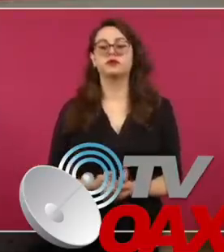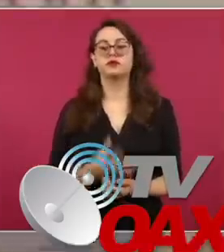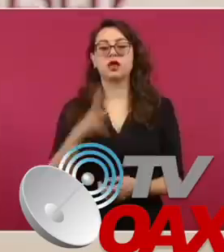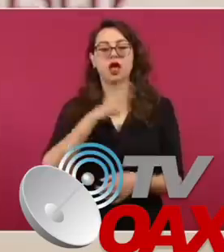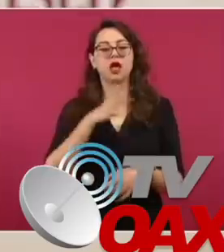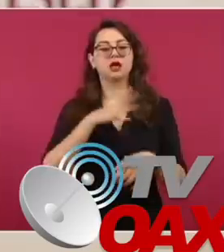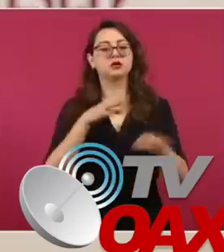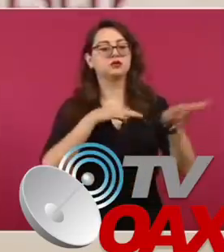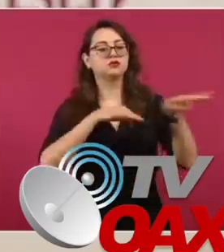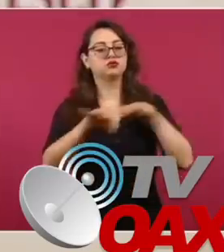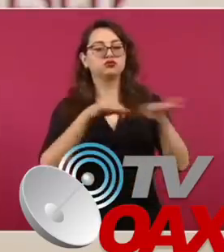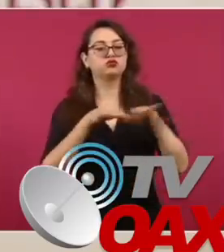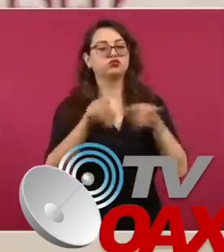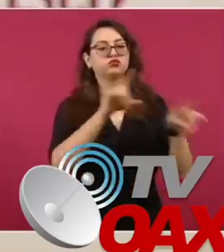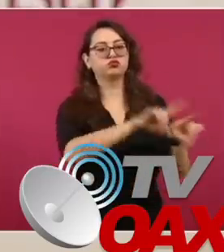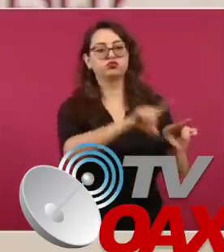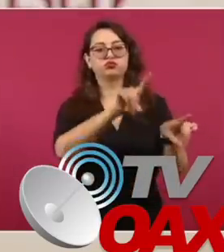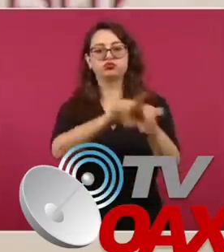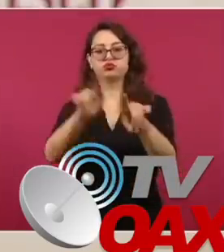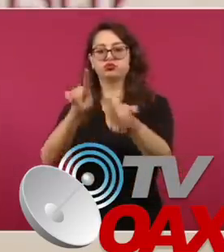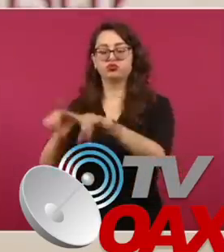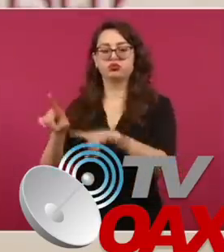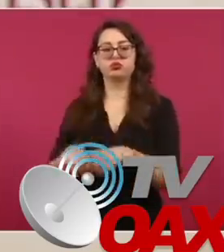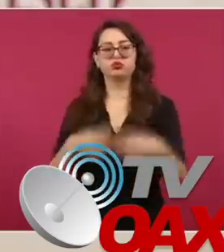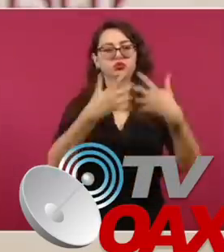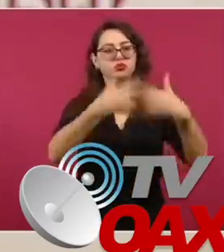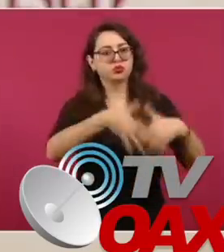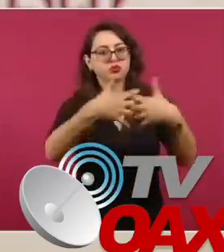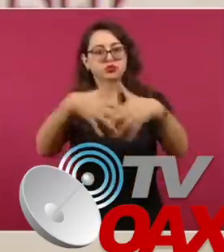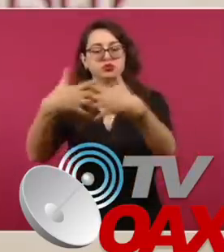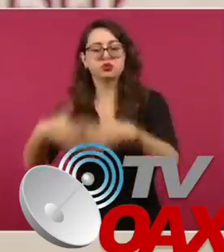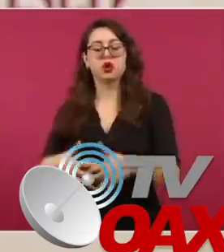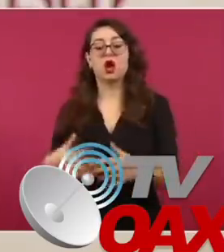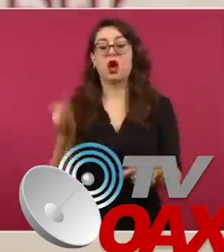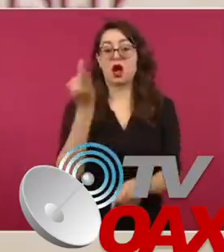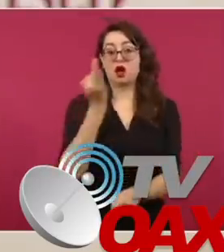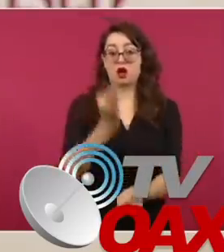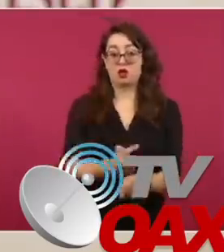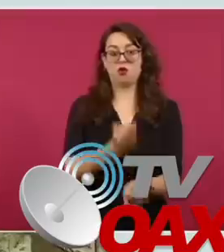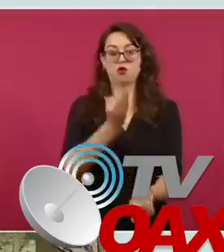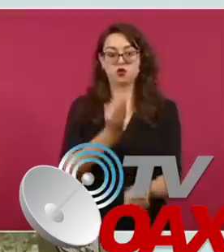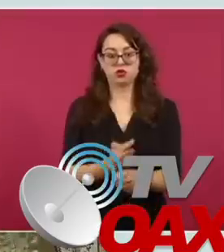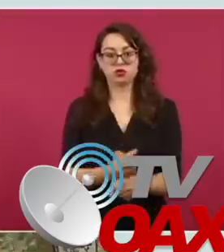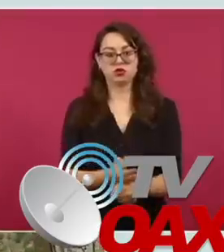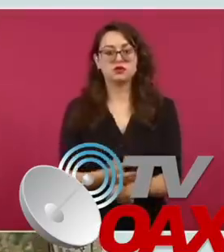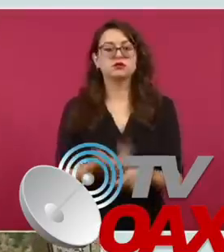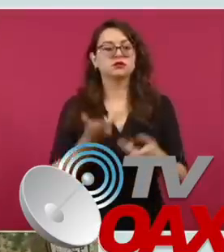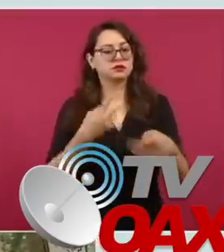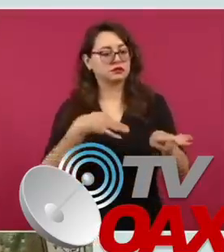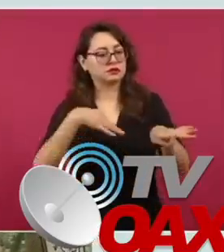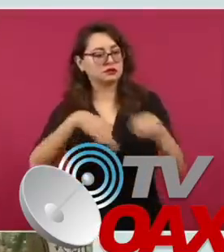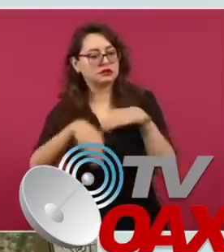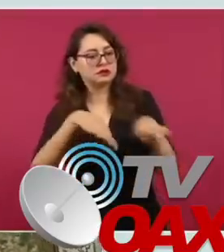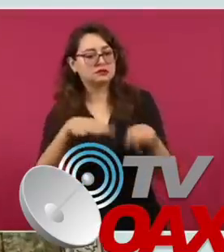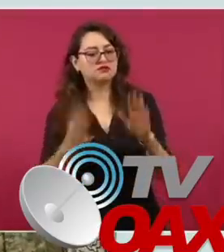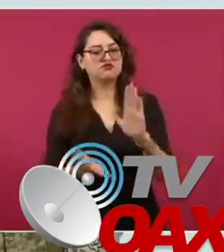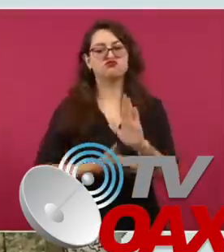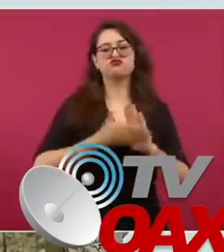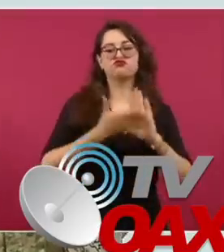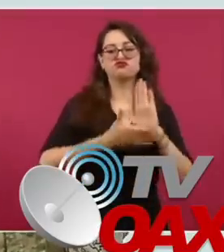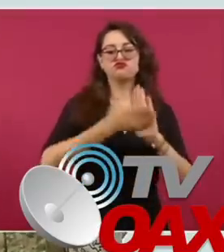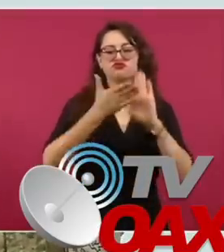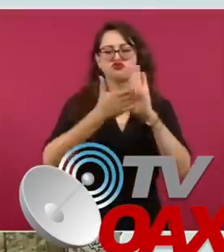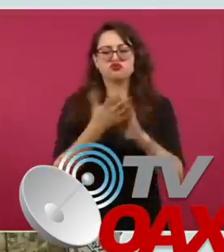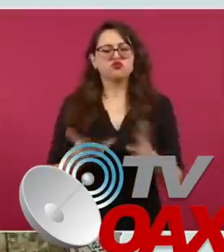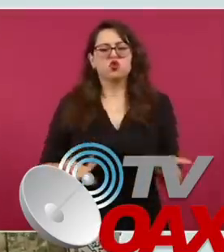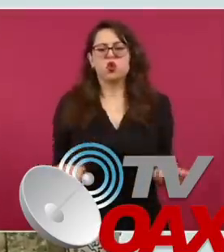de construcción. Lo que fundamentalmente estamos haciendo en estos momentos es, dentro de los trabajos principales de construcciones, perforar